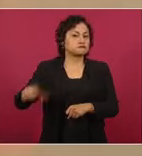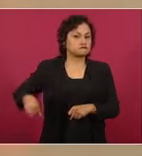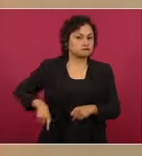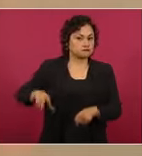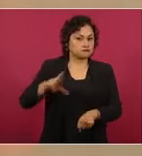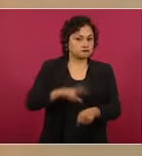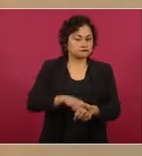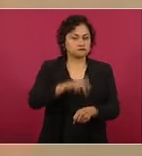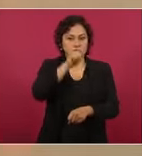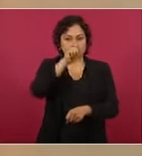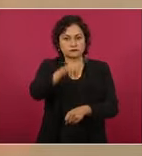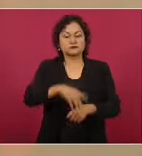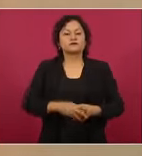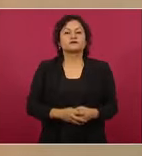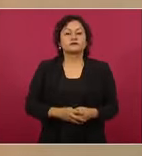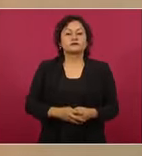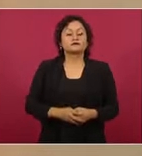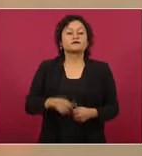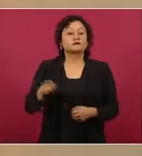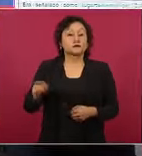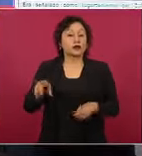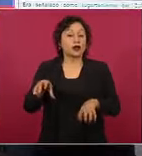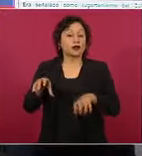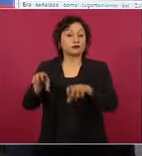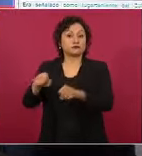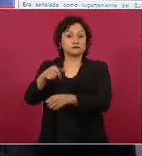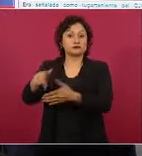y la Guardia Nacional en Puerto Vallarta,